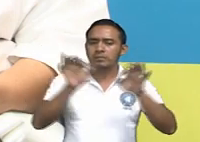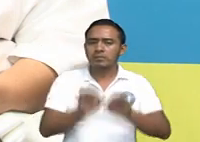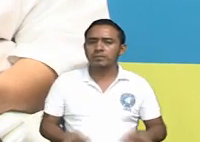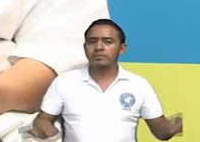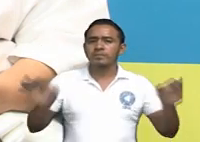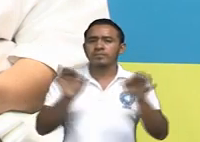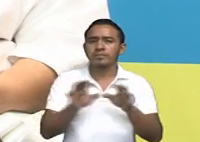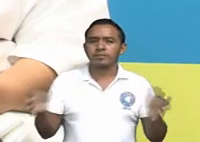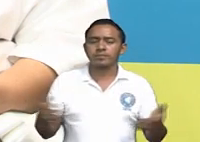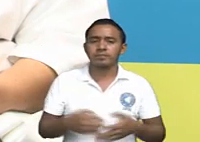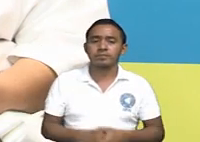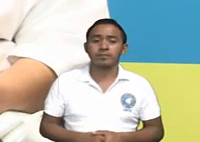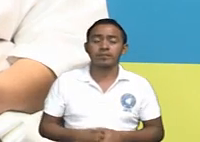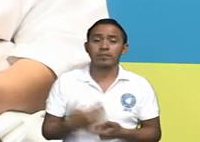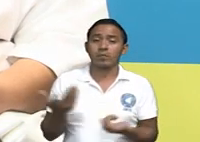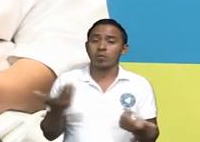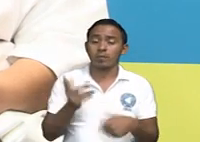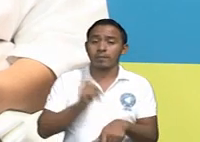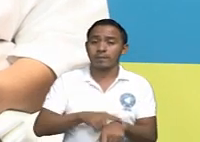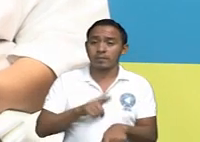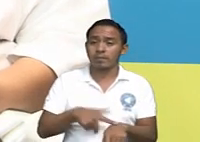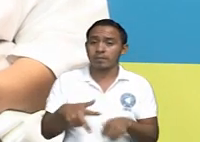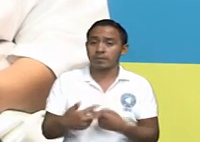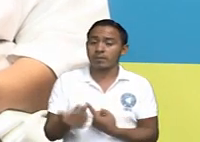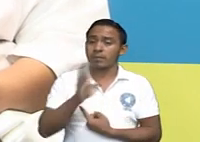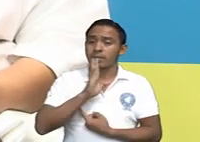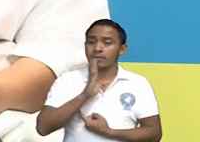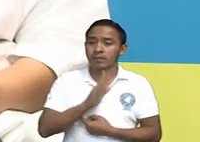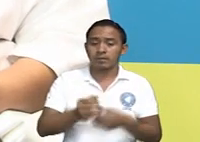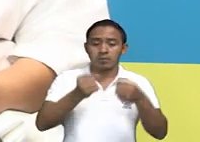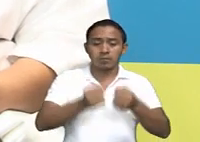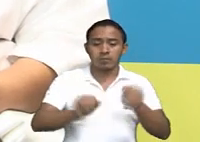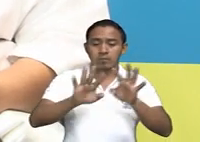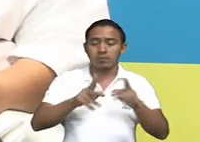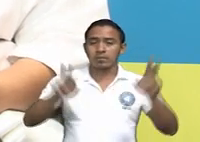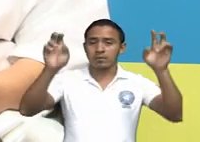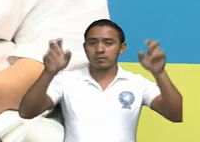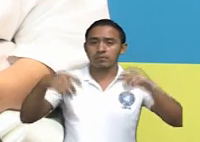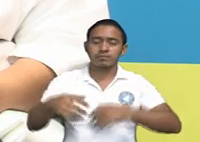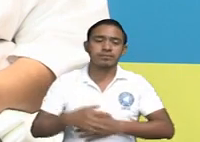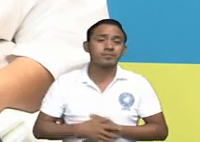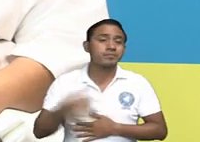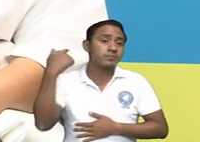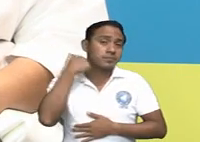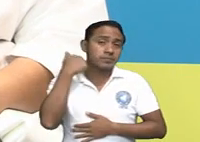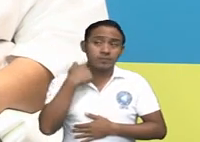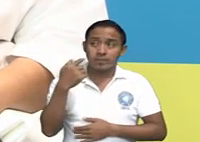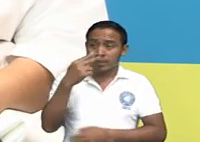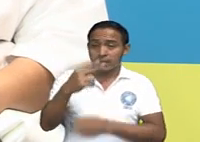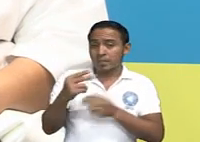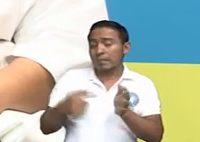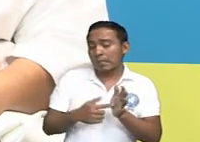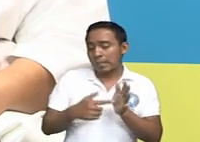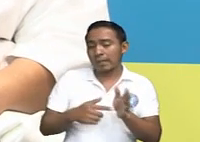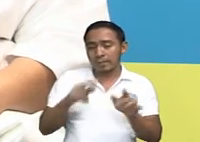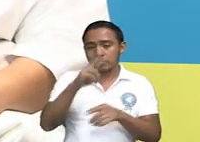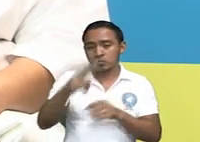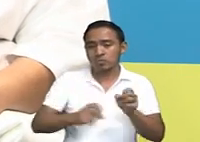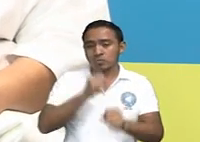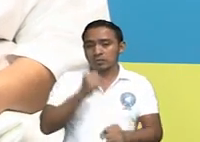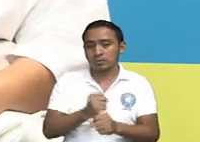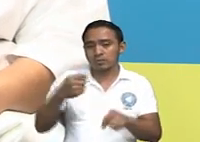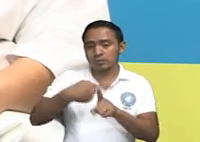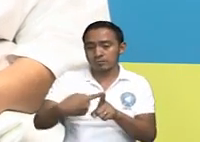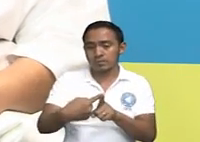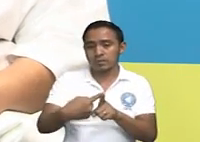y desde qué momento debemos hablar con los niños y las niñas. Desde siempre, desde los 2 años y medio, los